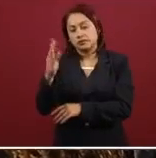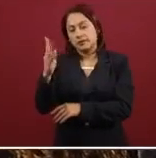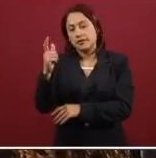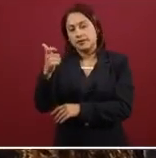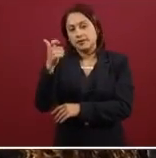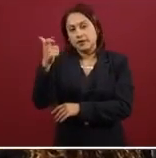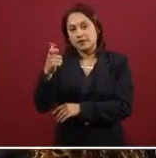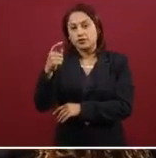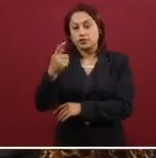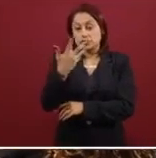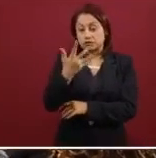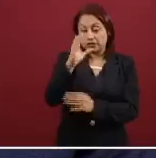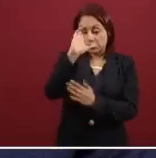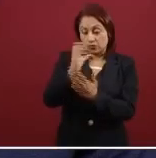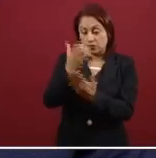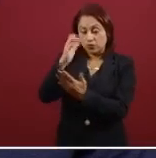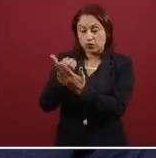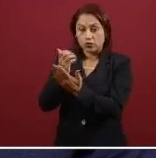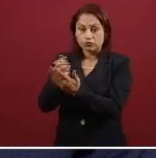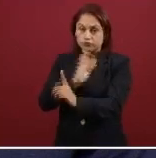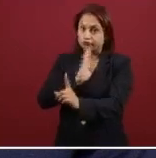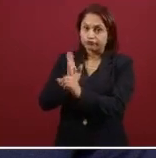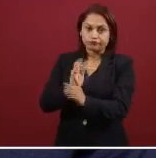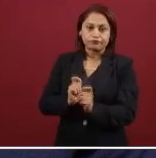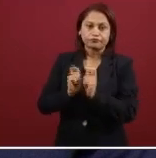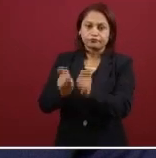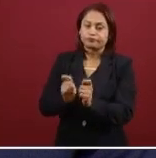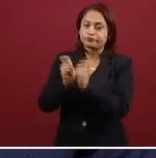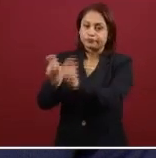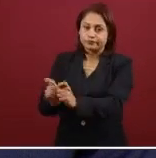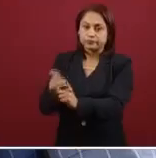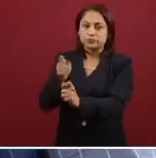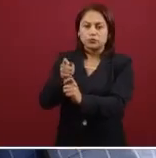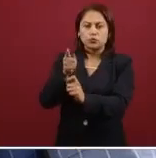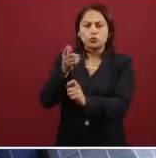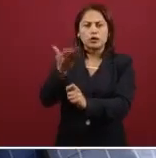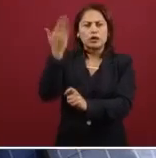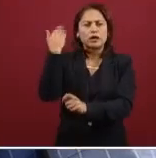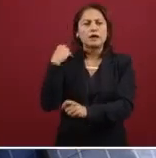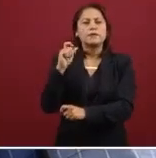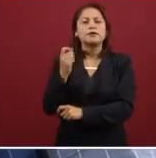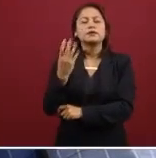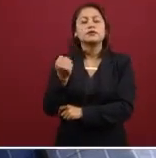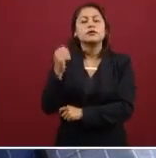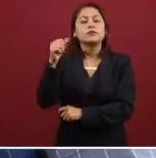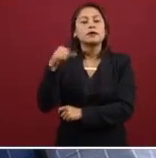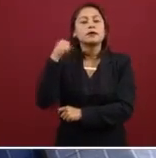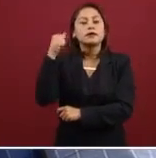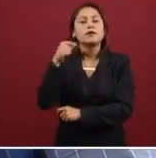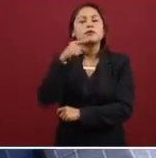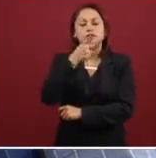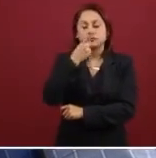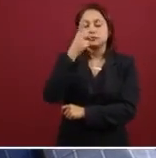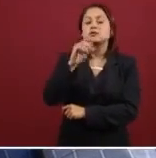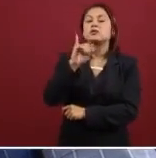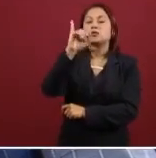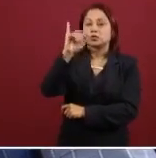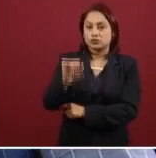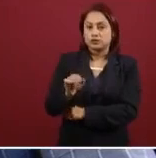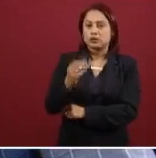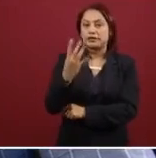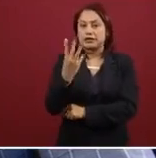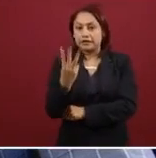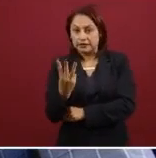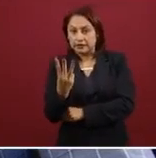estos contratos fueron por adjudicación directa. Usted el pasado 29 de abril reconoció que 3 de cada 4 contratos se